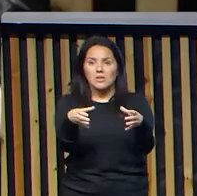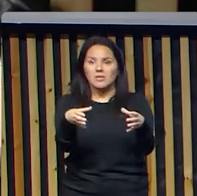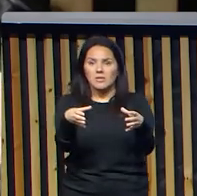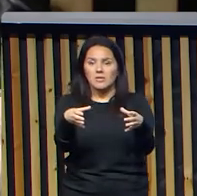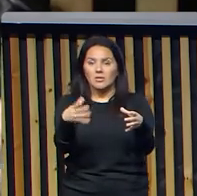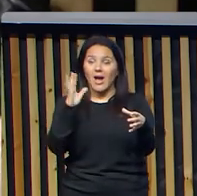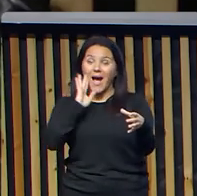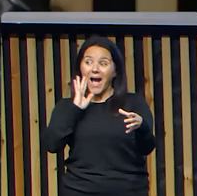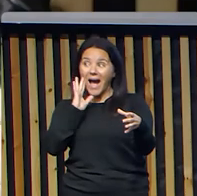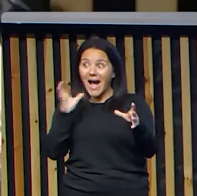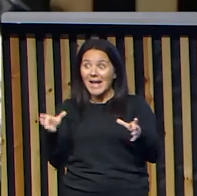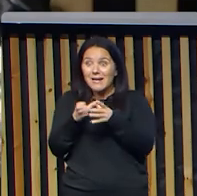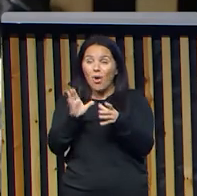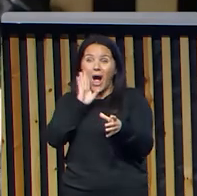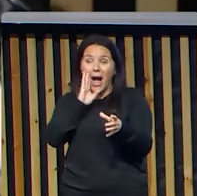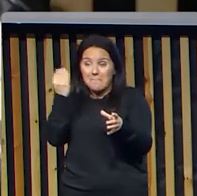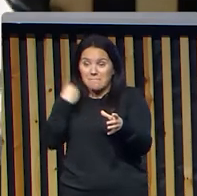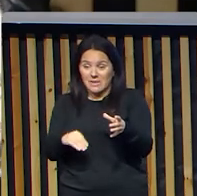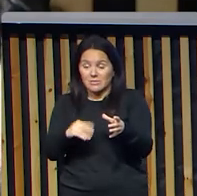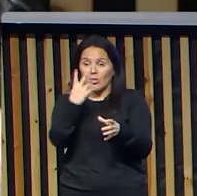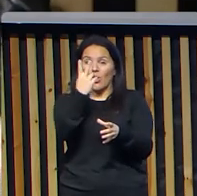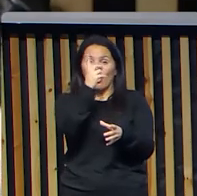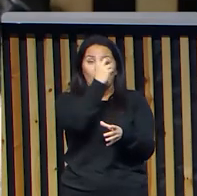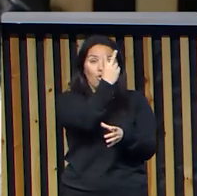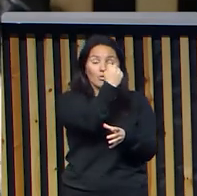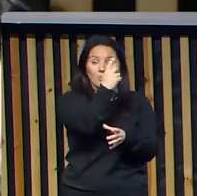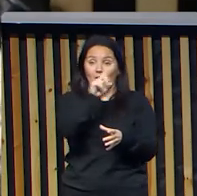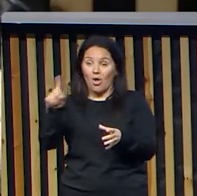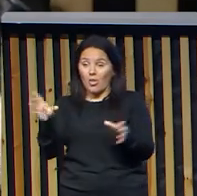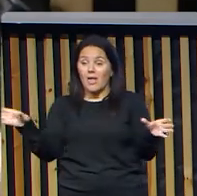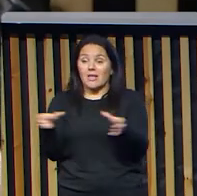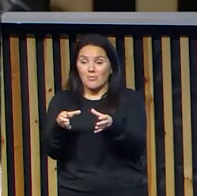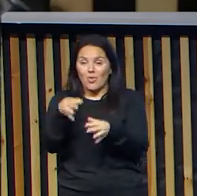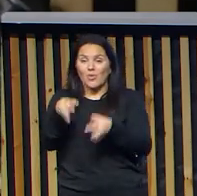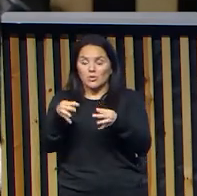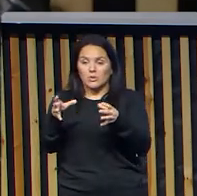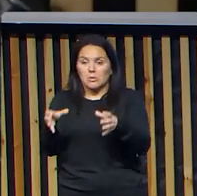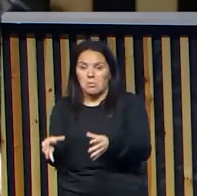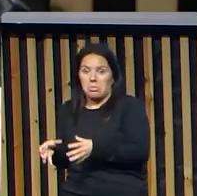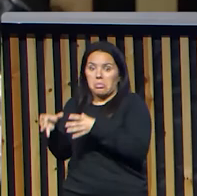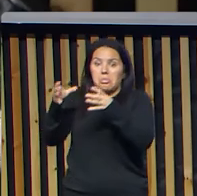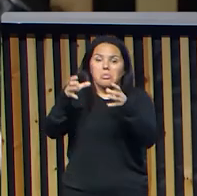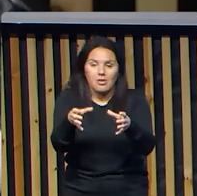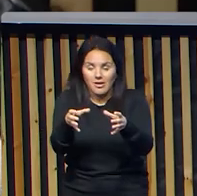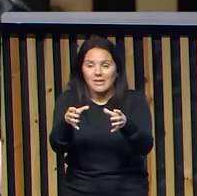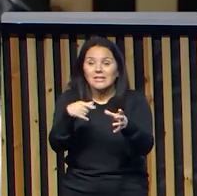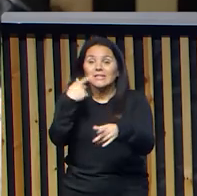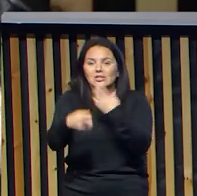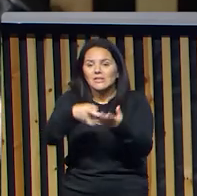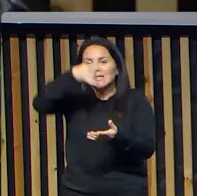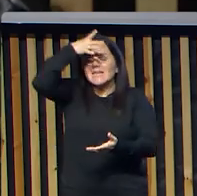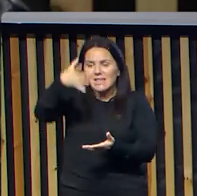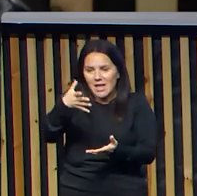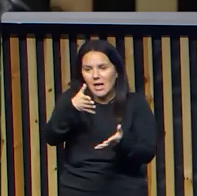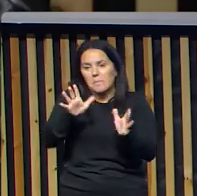se ha vuelto a poner en marcha esta idea de ir empujando empujando hacia una renovación de la